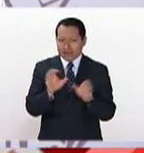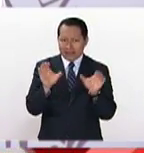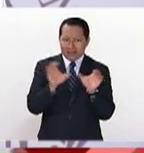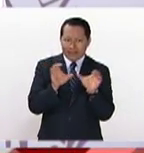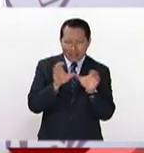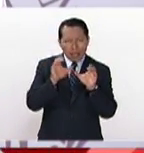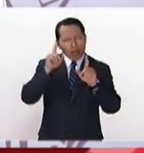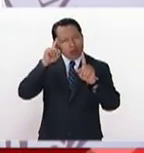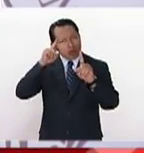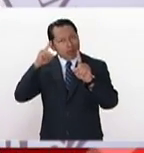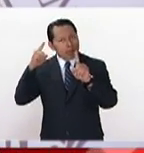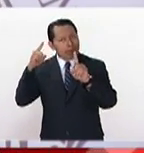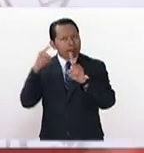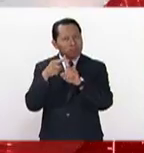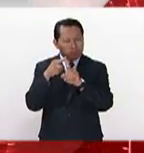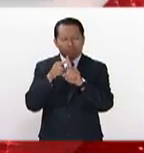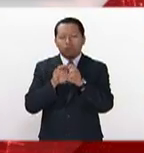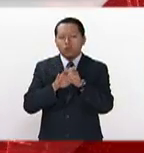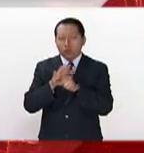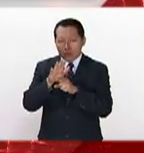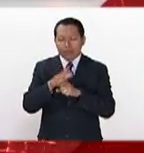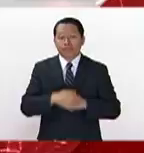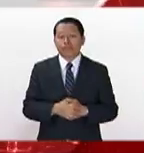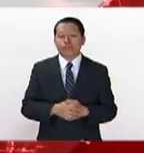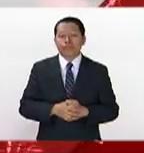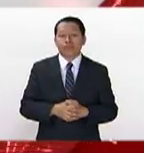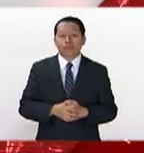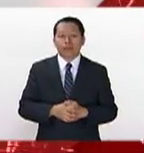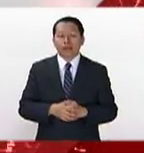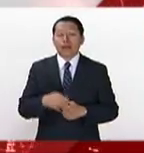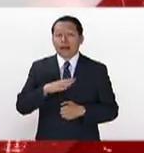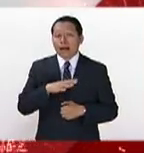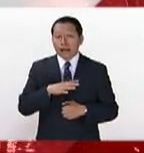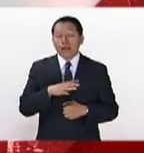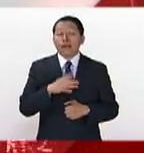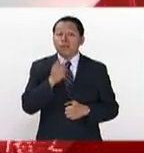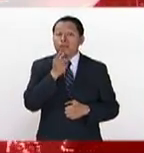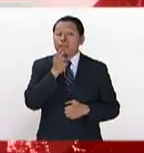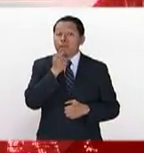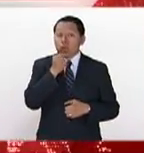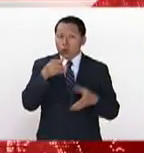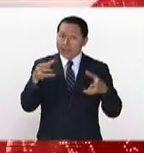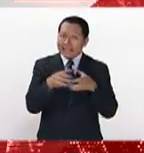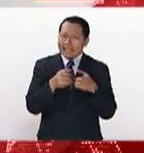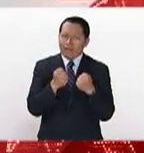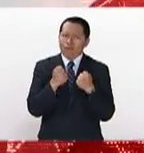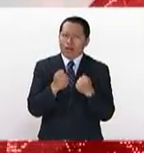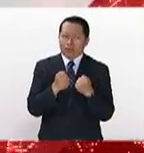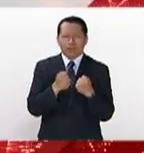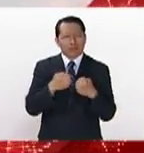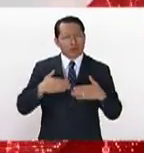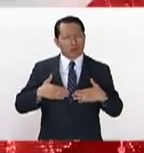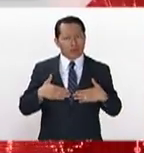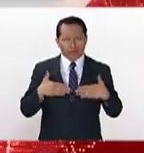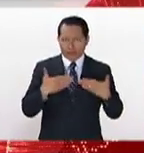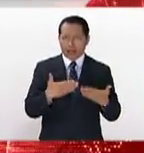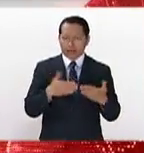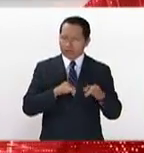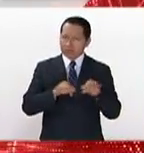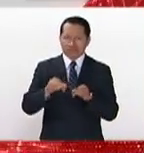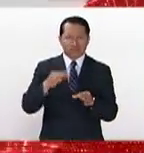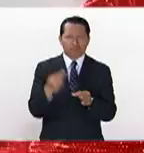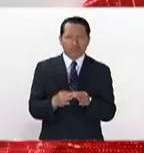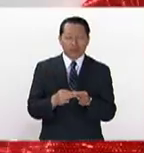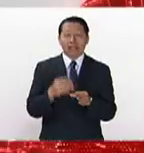metas. ¿Qué queremos ser? Debemos seguir construyendo policías sólidas, confiables, eficientes.